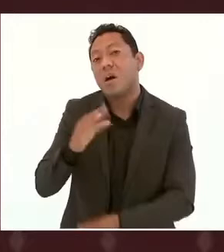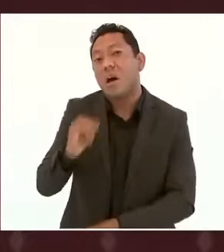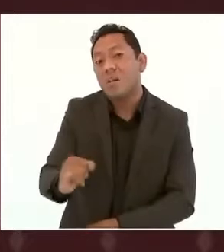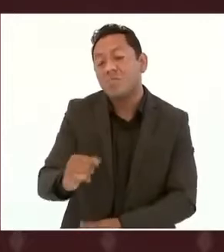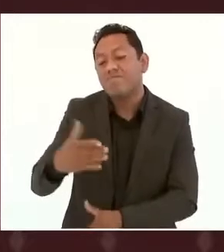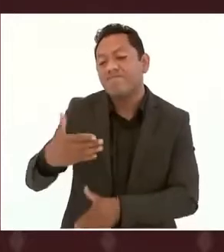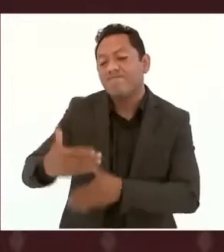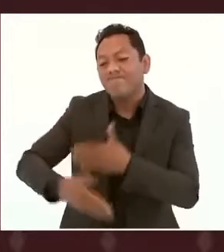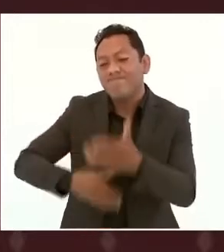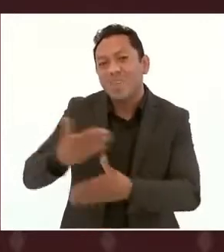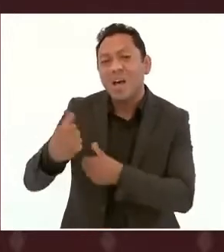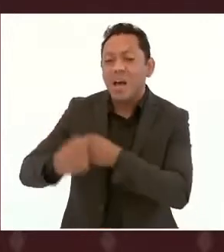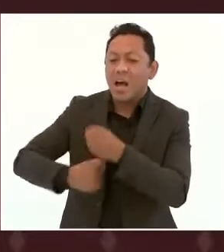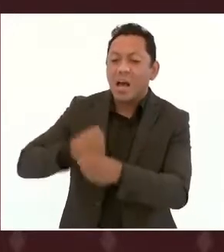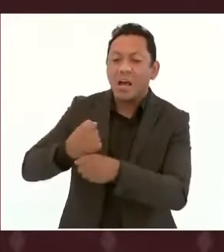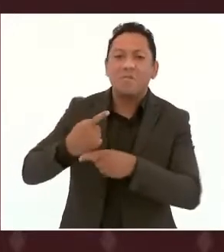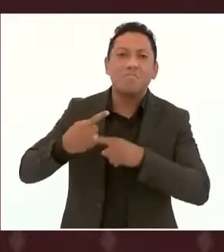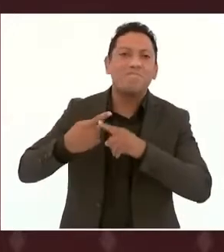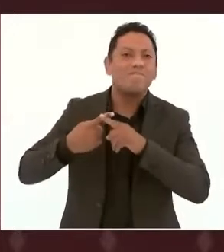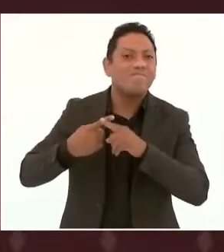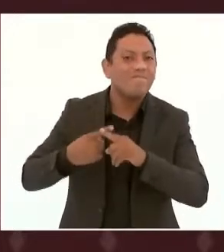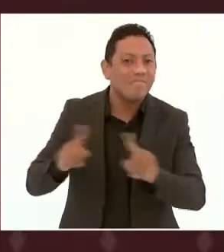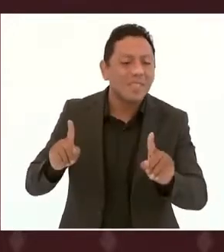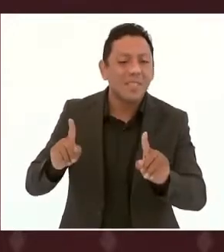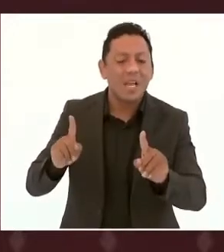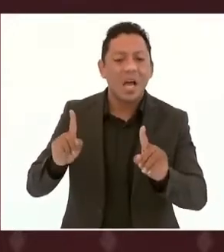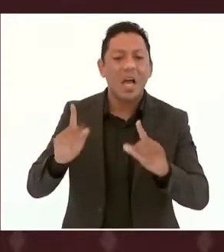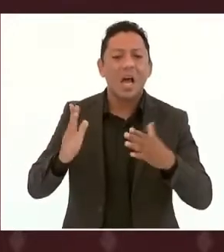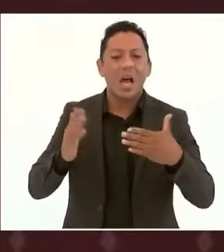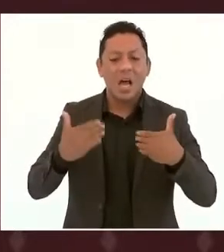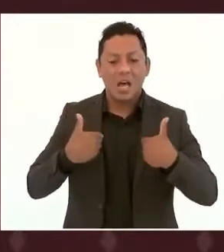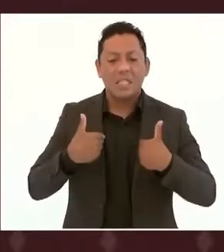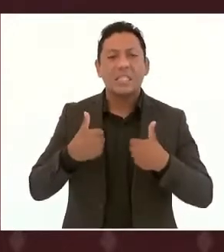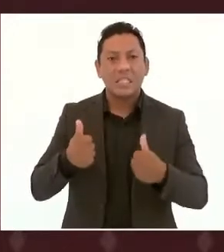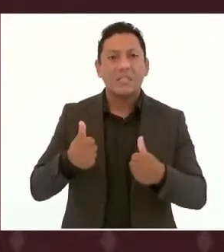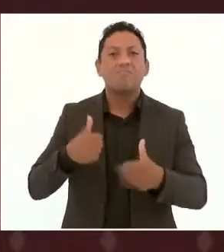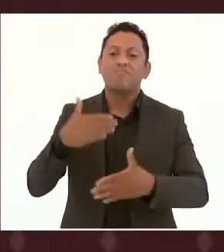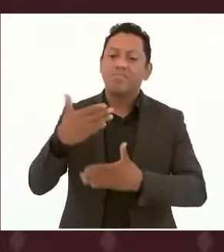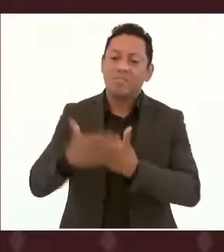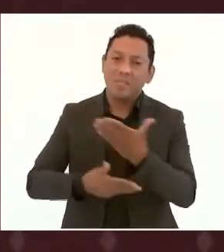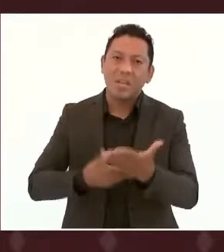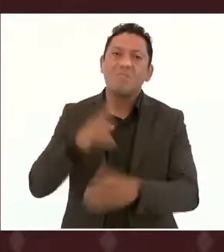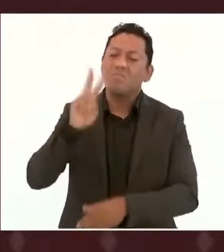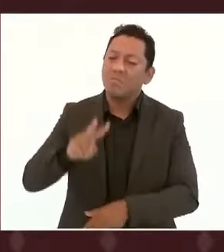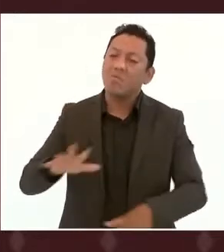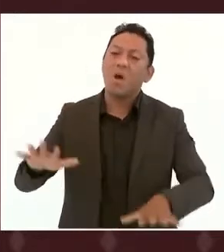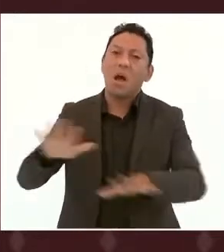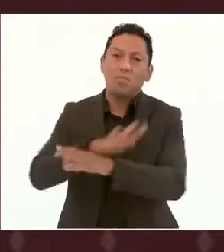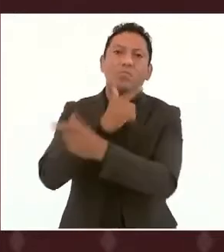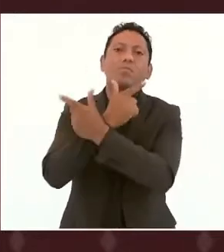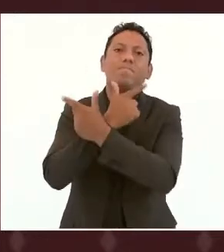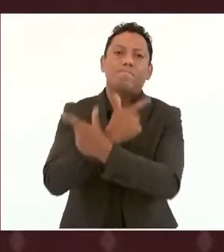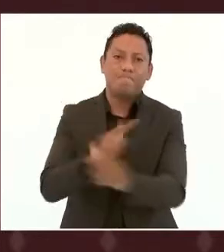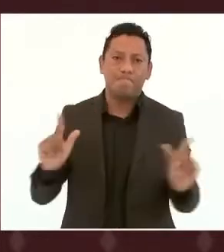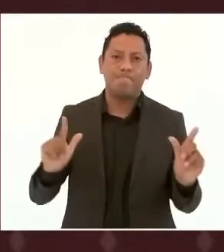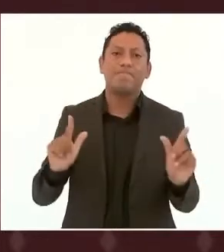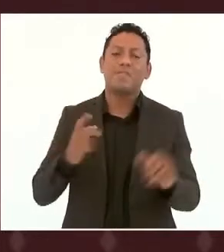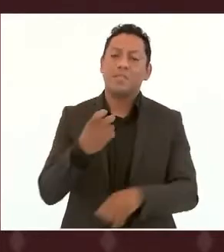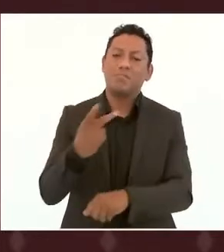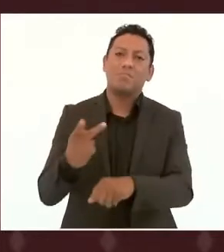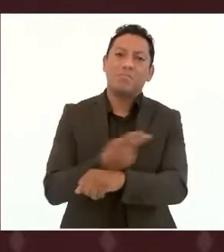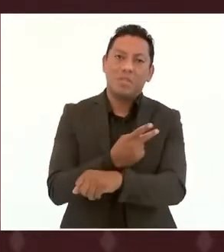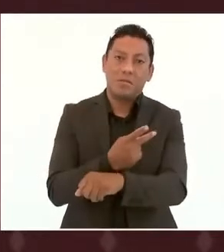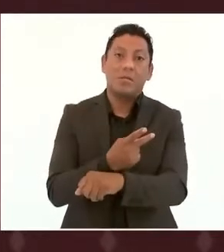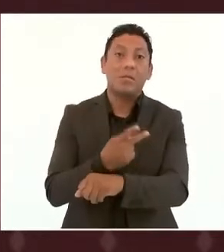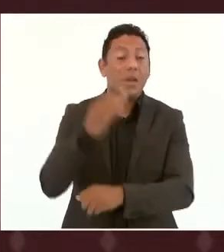para que se actuara con libertad.